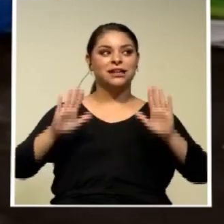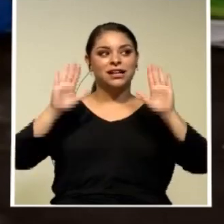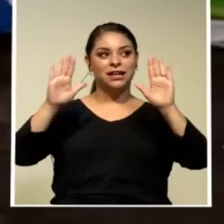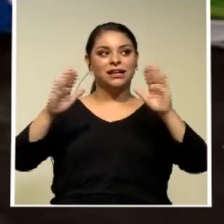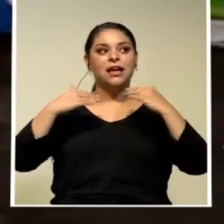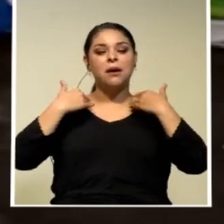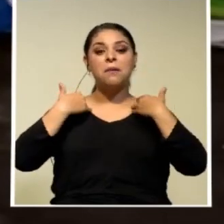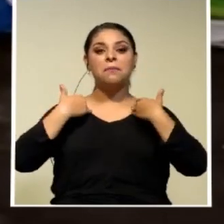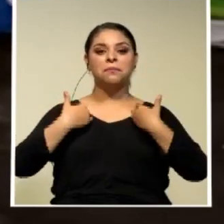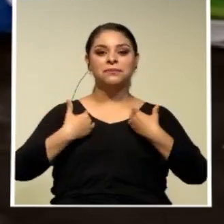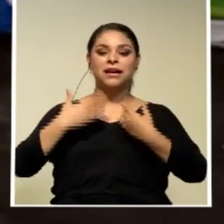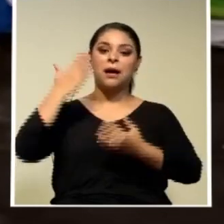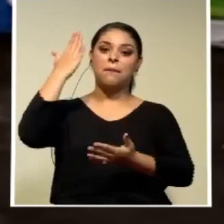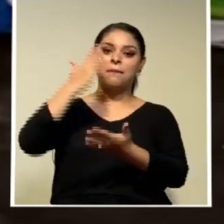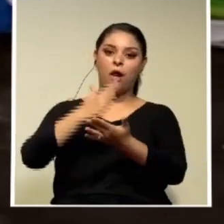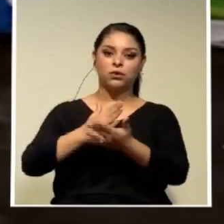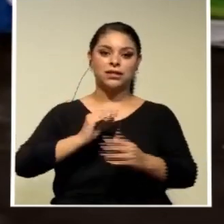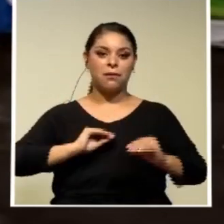agüita.